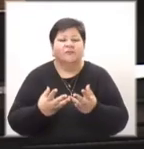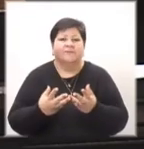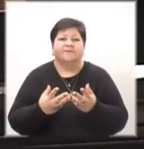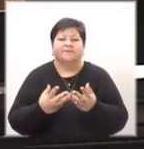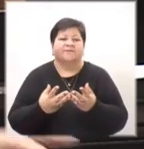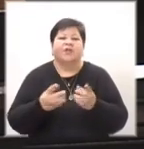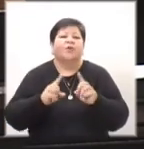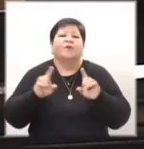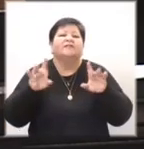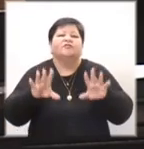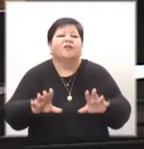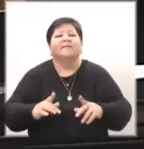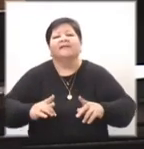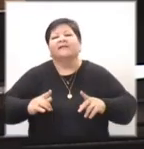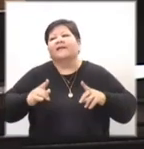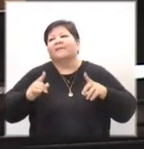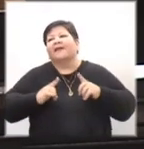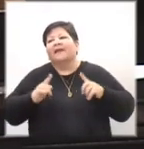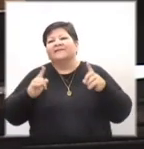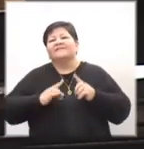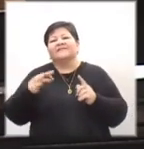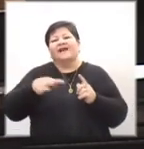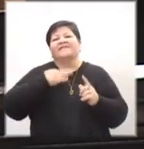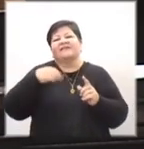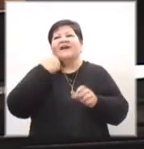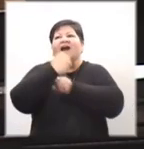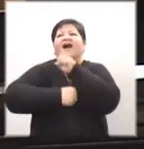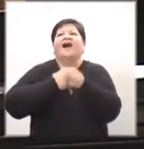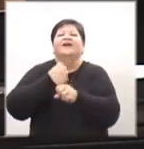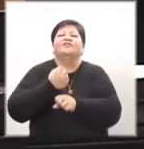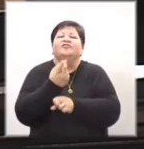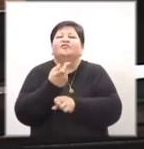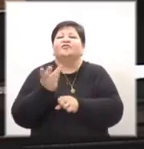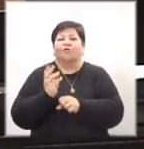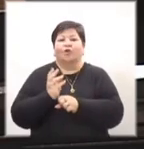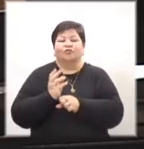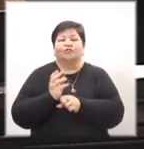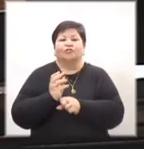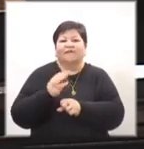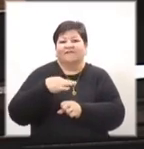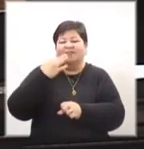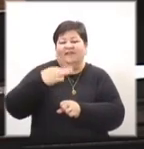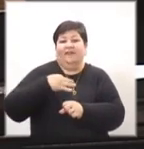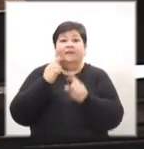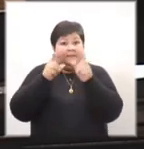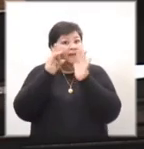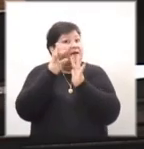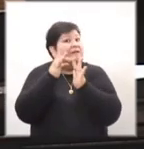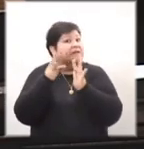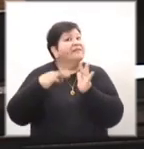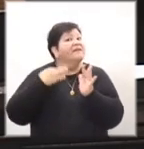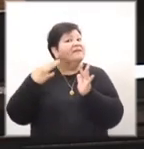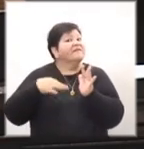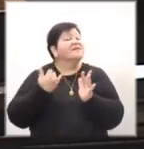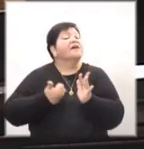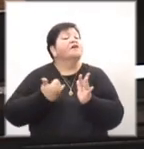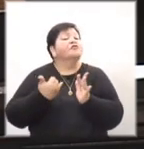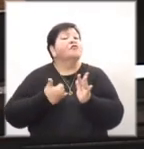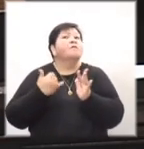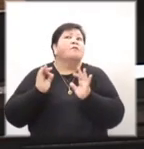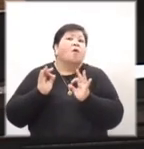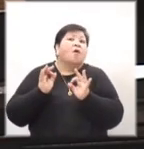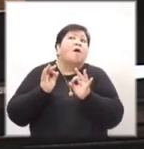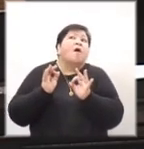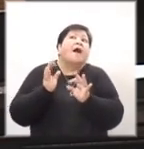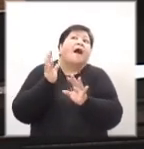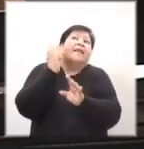la expectativa de vida de uruguayas y uruguayos, también se trata de la calidad de vida con la que se llega en determinados trabajos